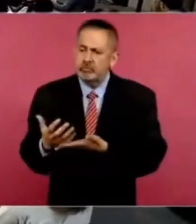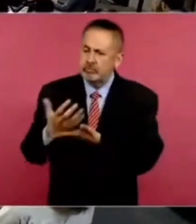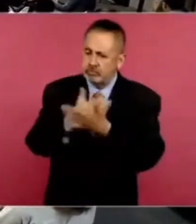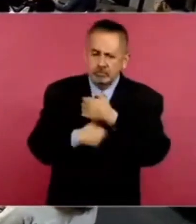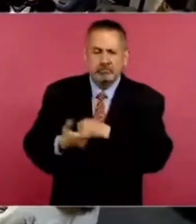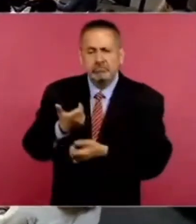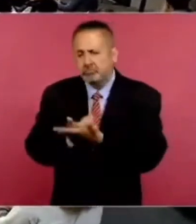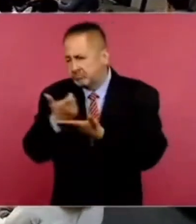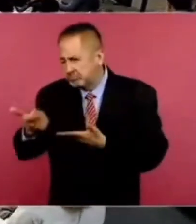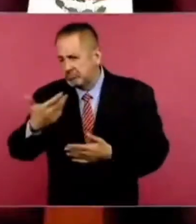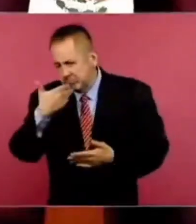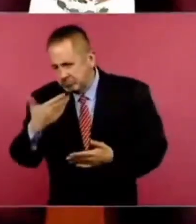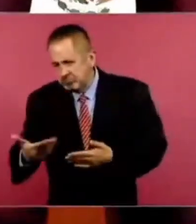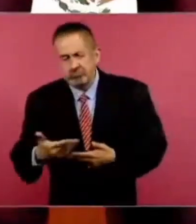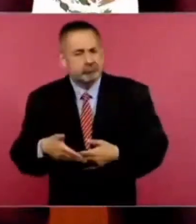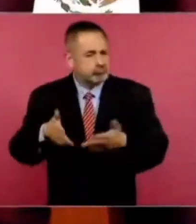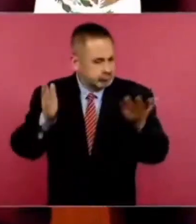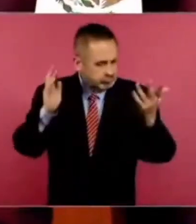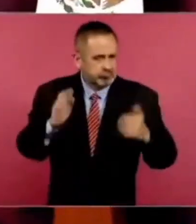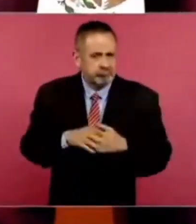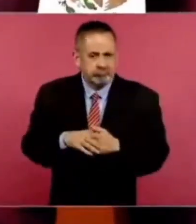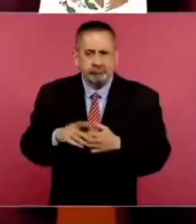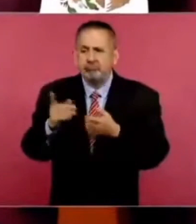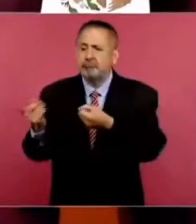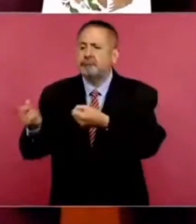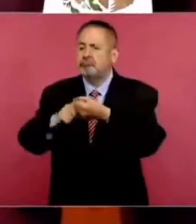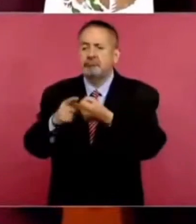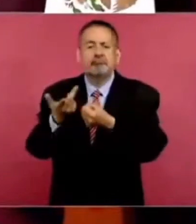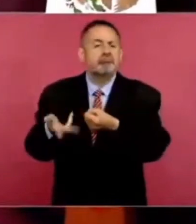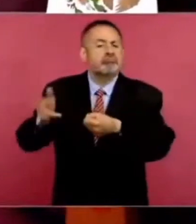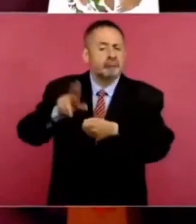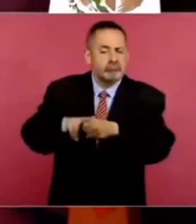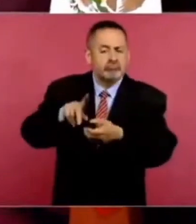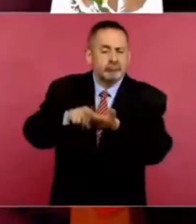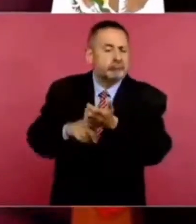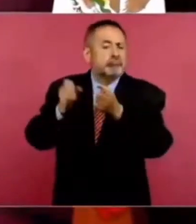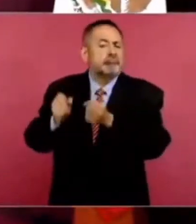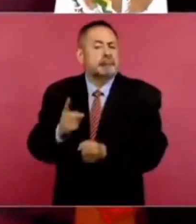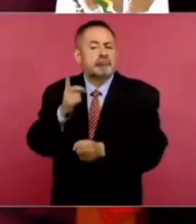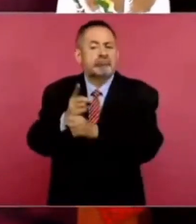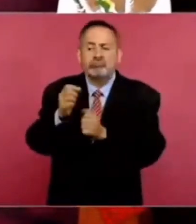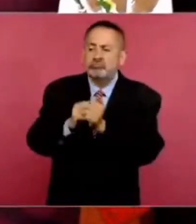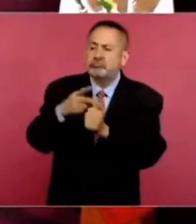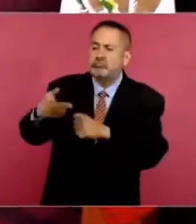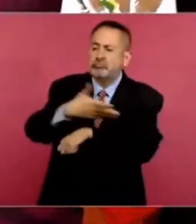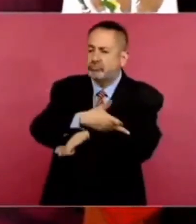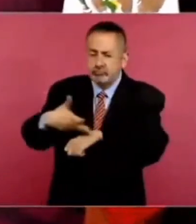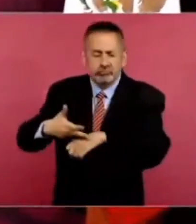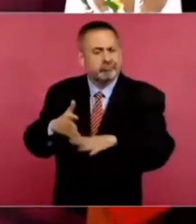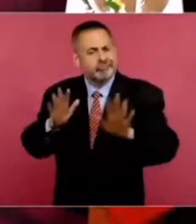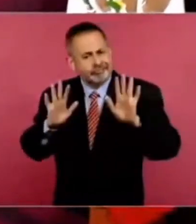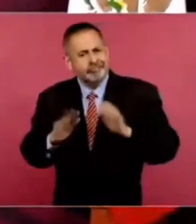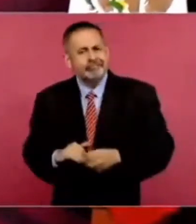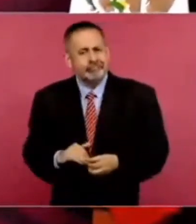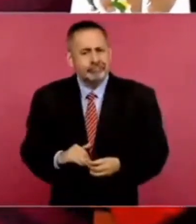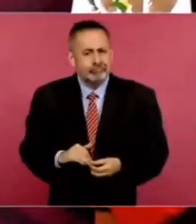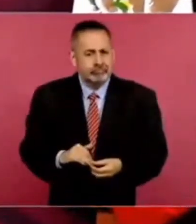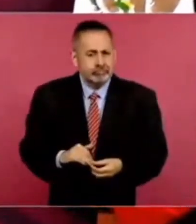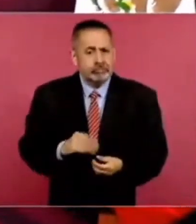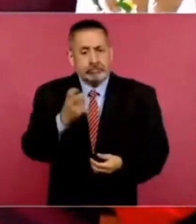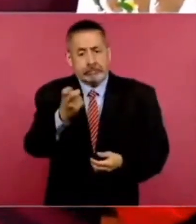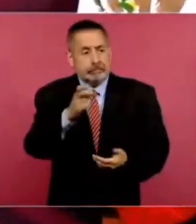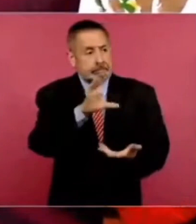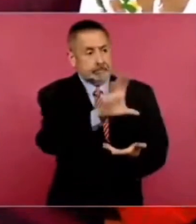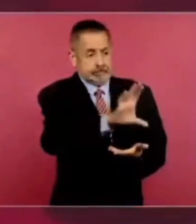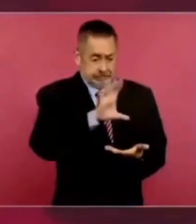bien, que tengan seguridad ellos, sus familiares. Pues para eso es